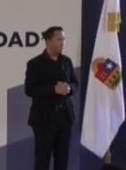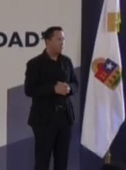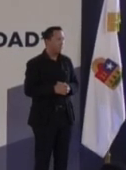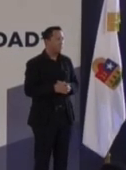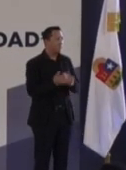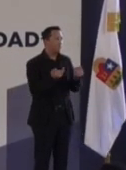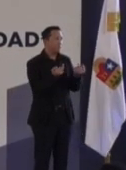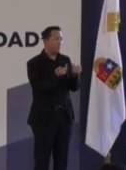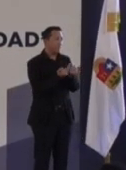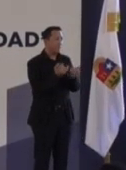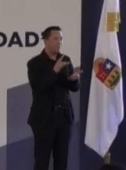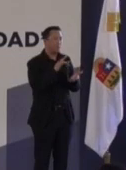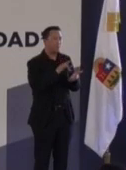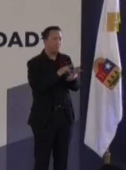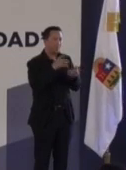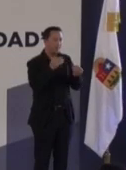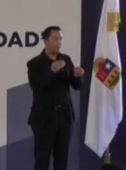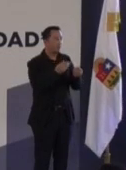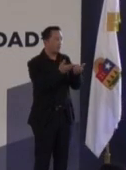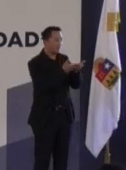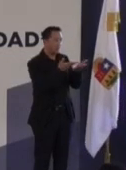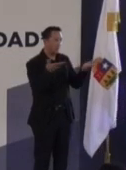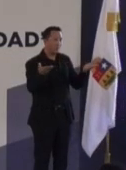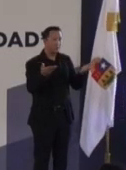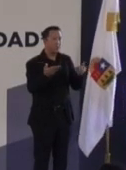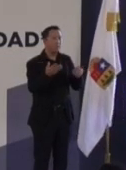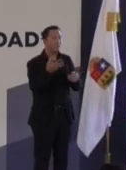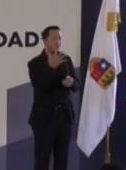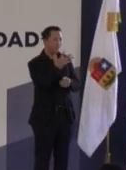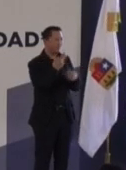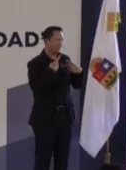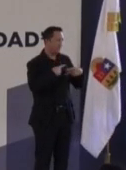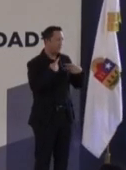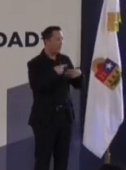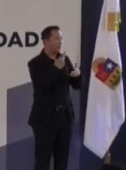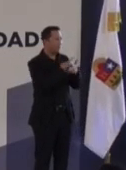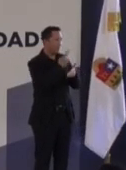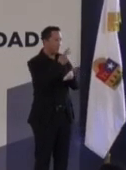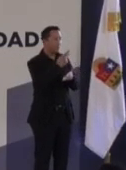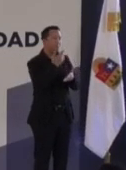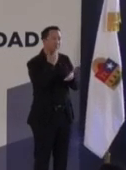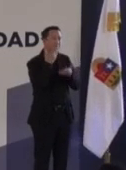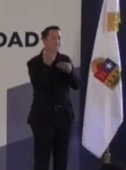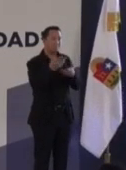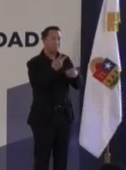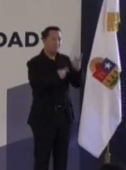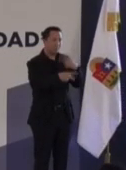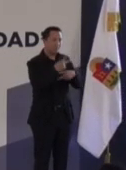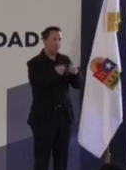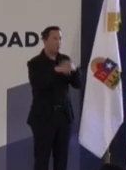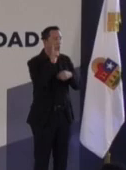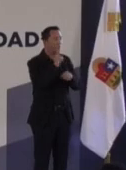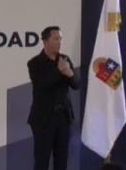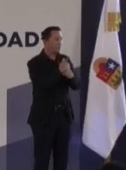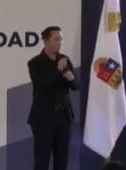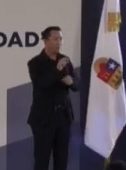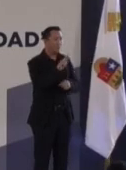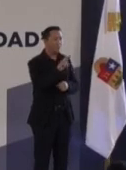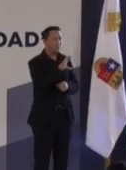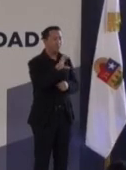También agradecer a nuestros galardonados que hoy se encuentran en este evento, a la licenciada Trixia López